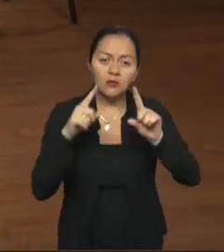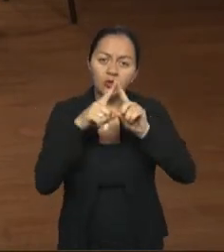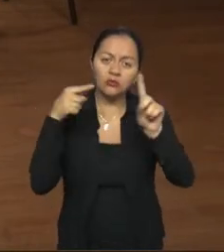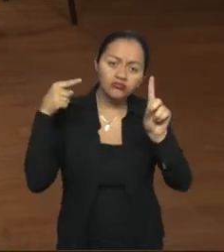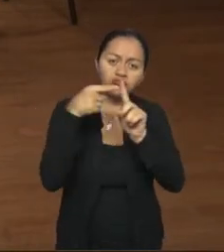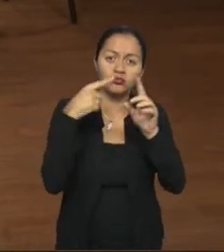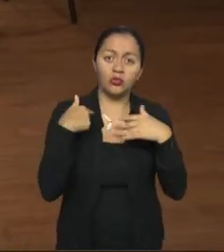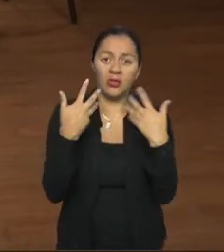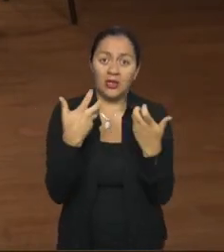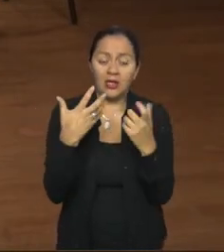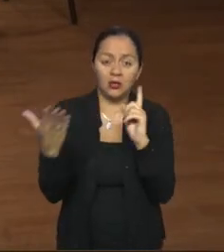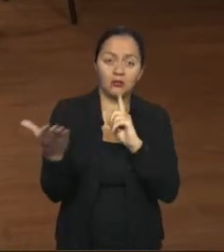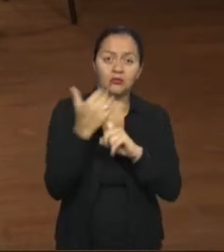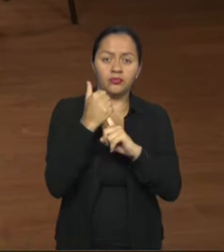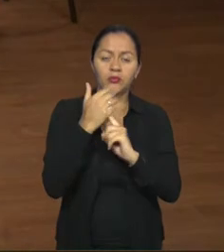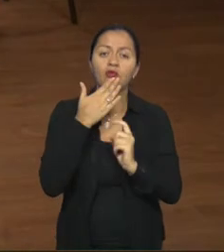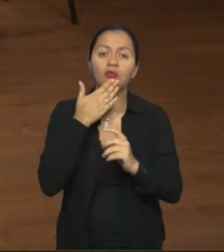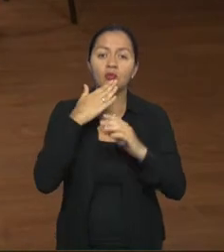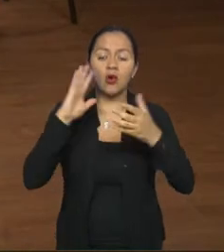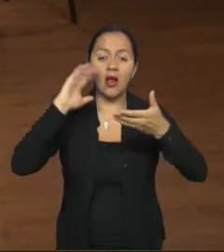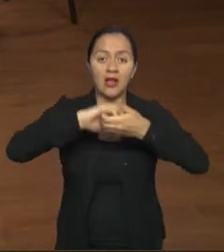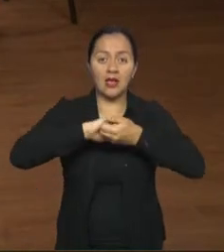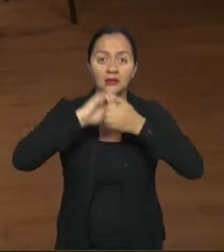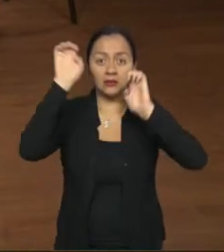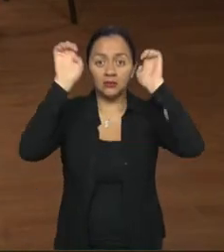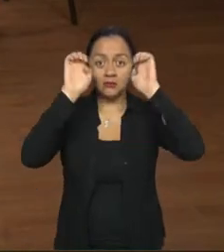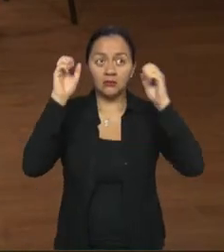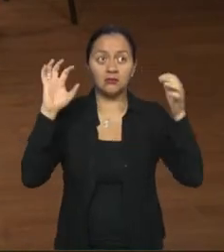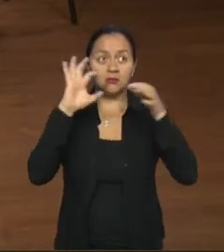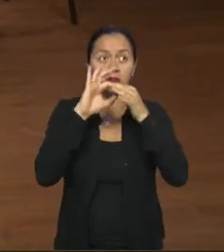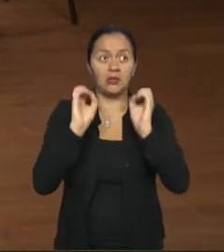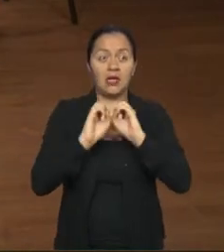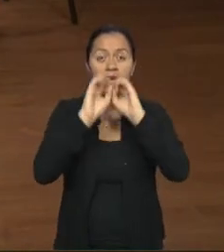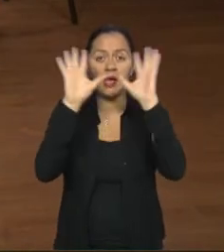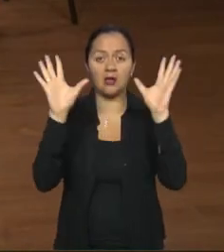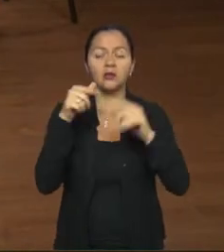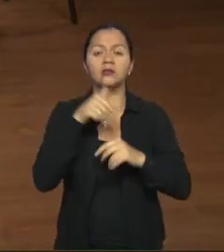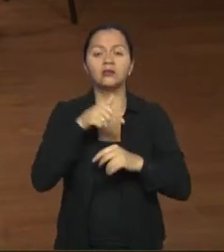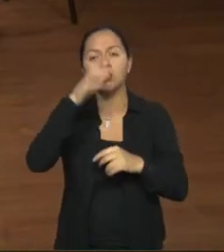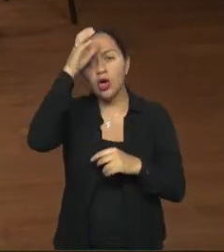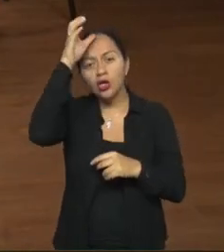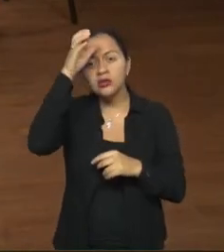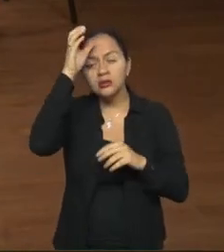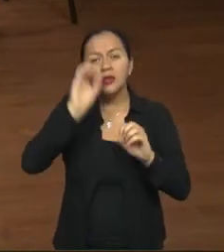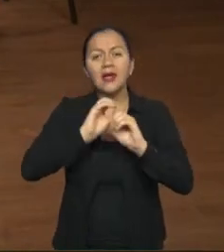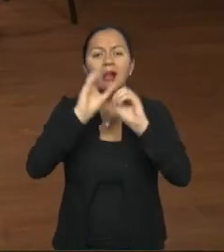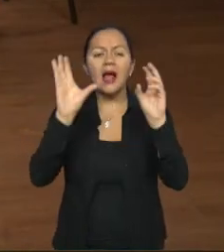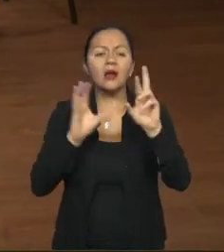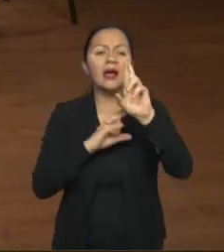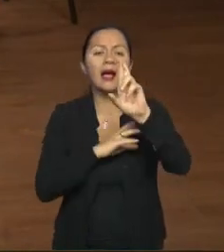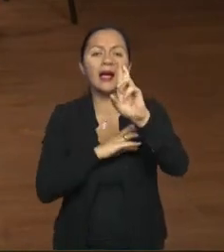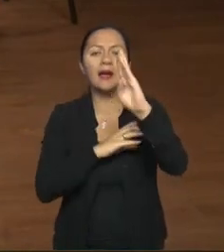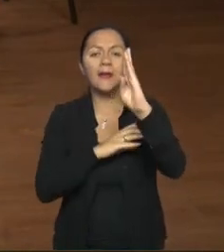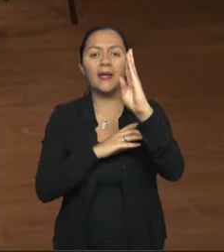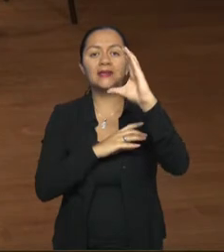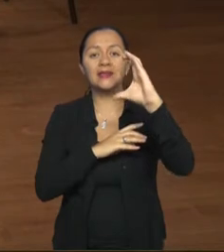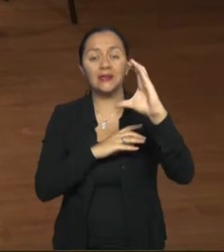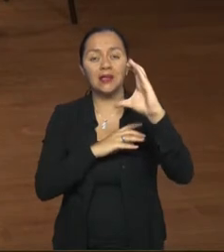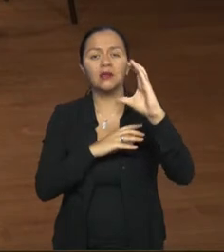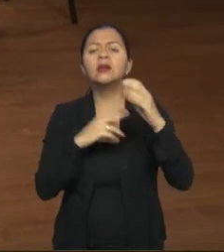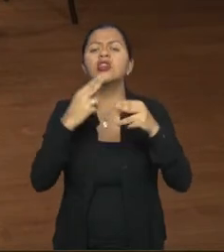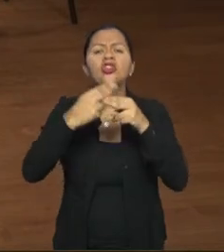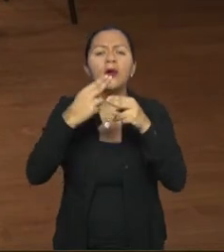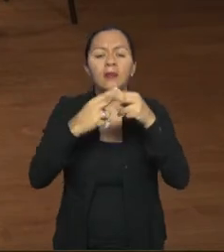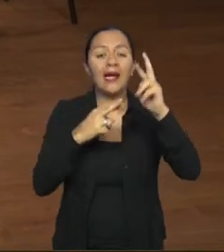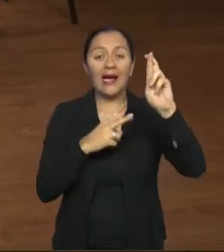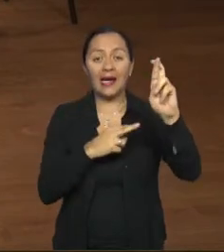pretenden es conseguir alianzas estratégicas. El concepto del RBC, que hablamos, rehabilitación en base